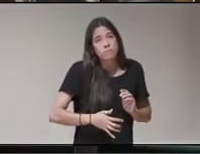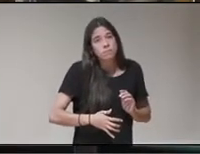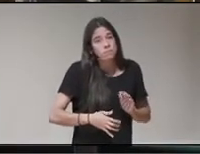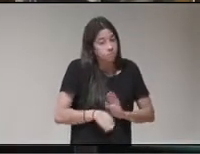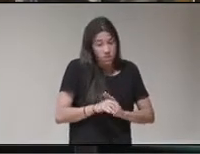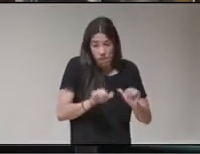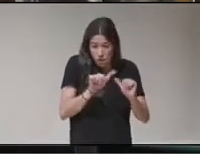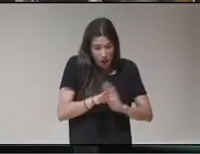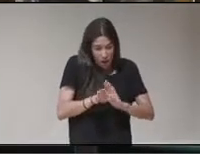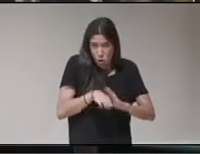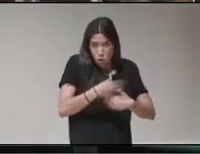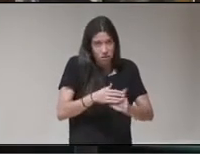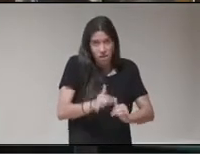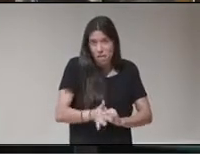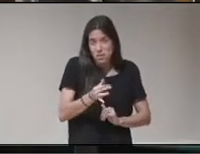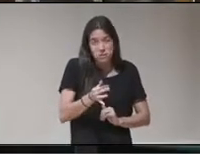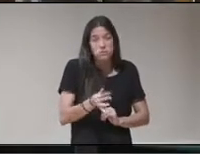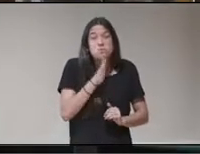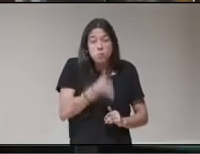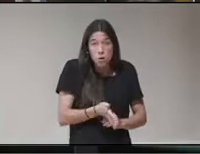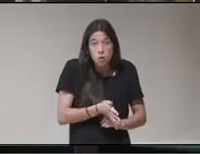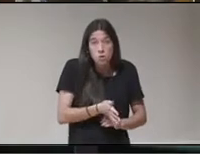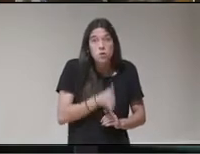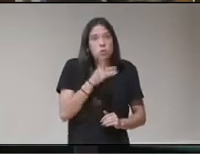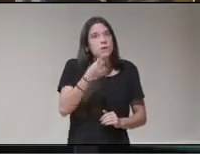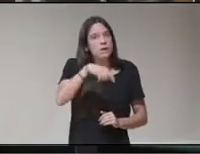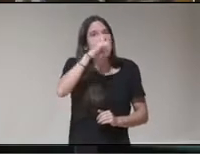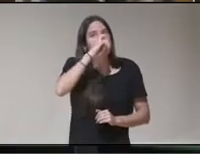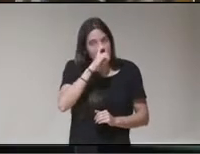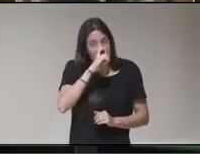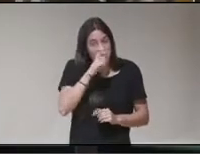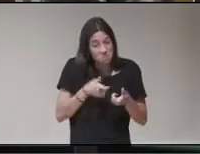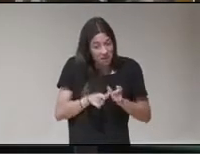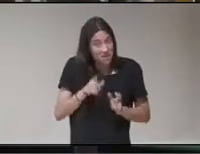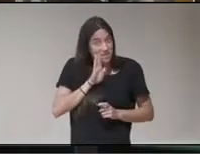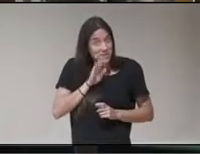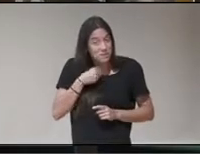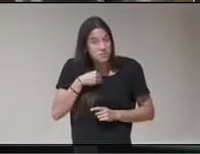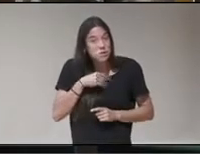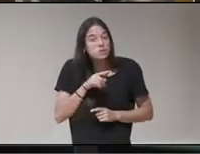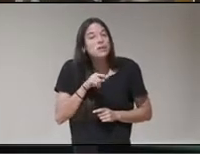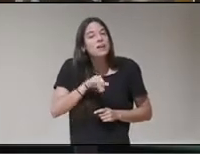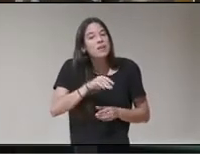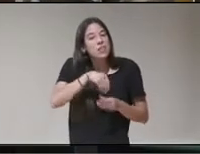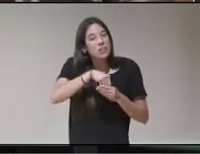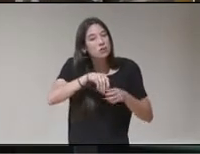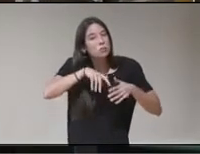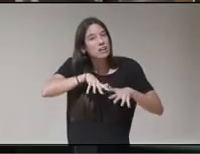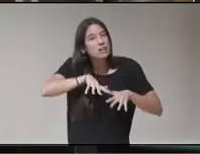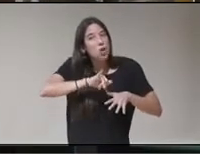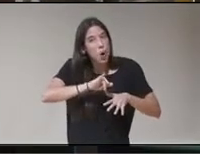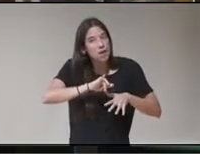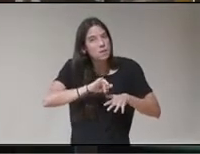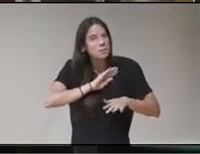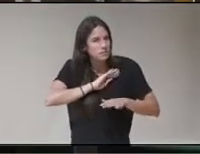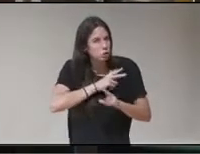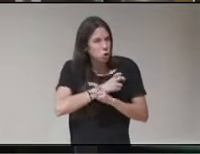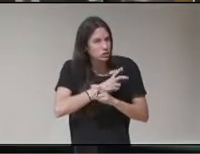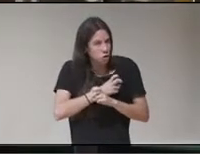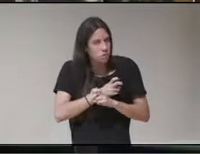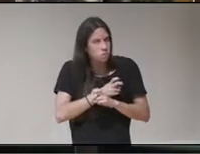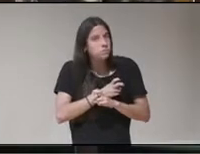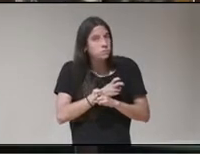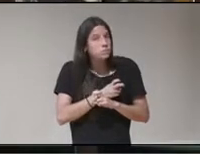constante. ¿Por qué? Porque recordad, las enterobacterias tienen un lípido A que es muy endotóxico y por lo